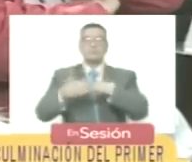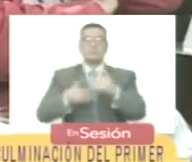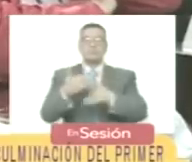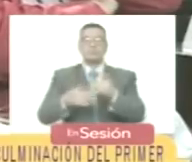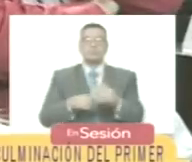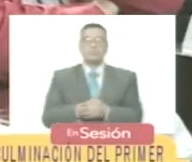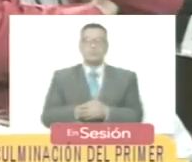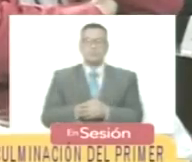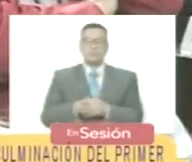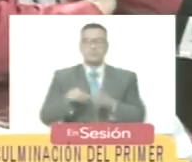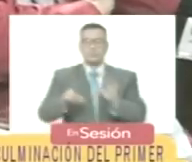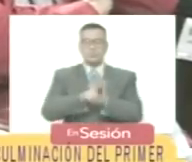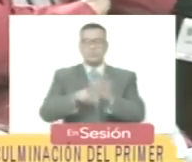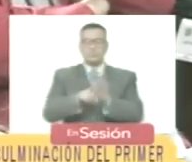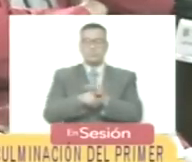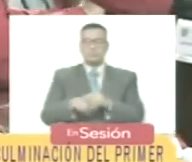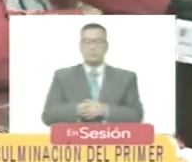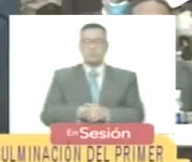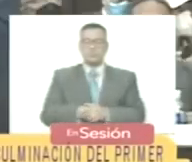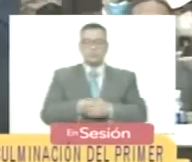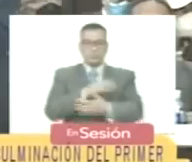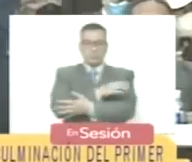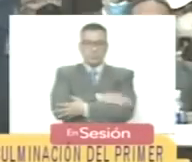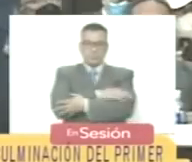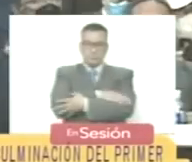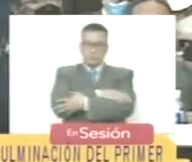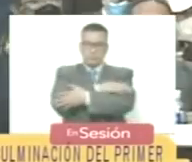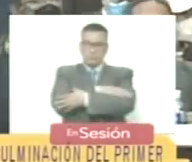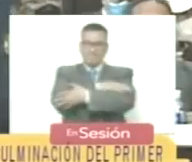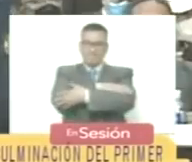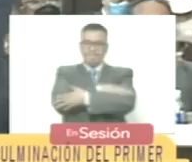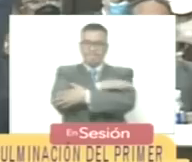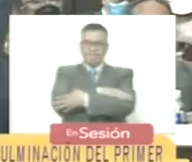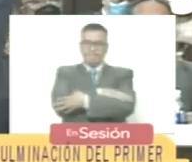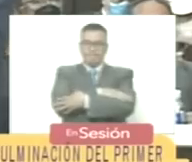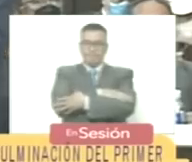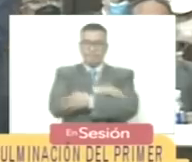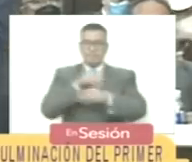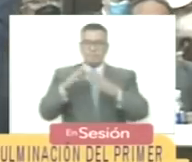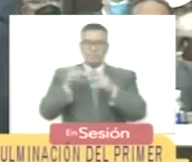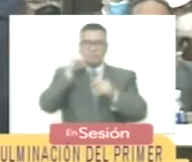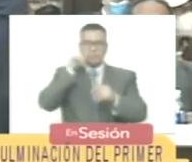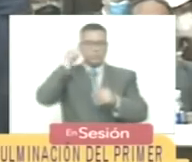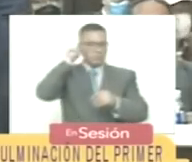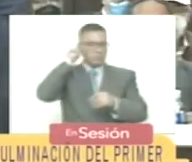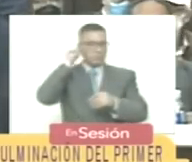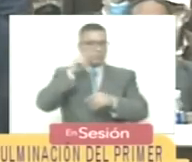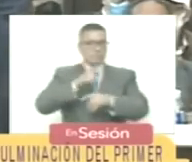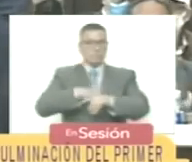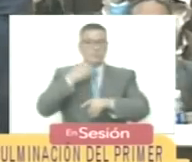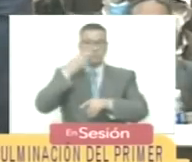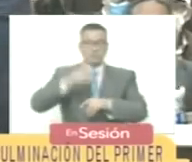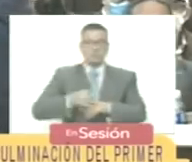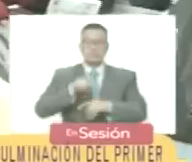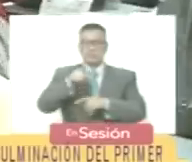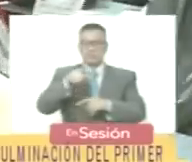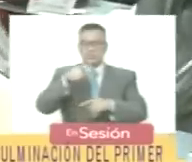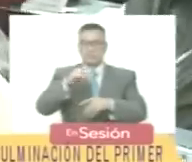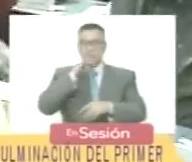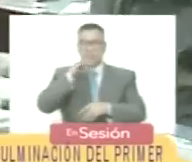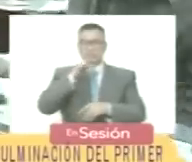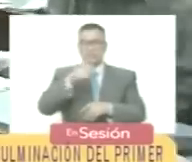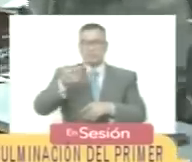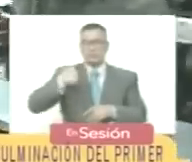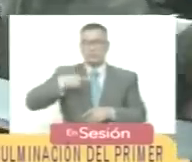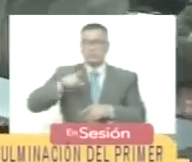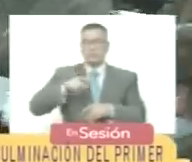ámbito legislativo. Felicitaciones, diputados, felicitaciones, diputadas, porque además de este informe,